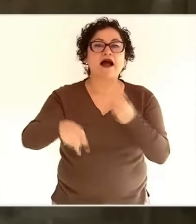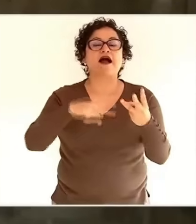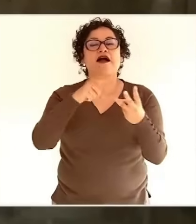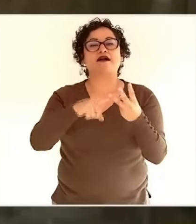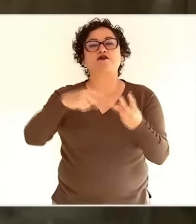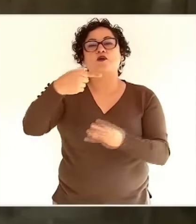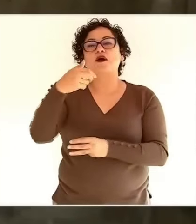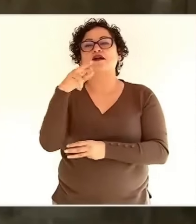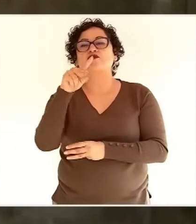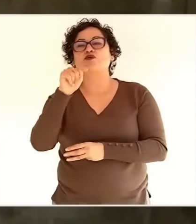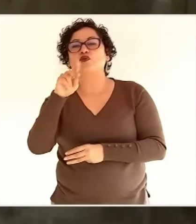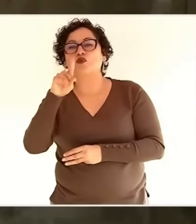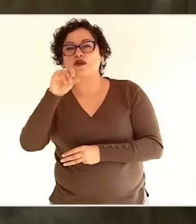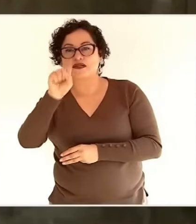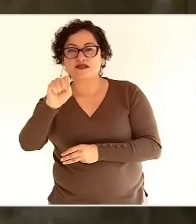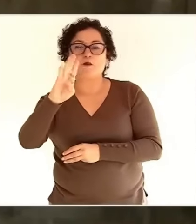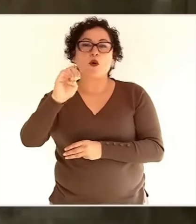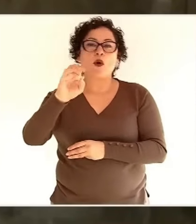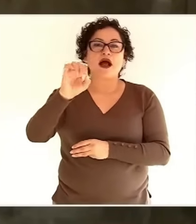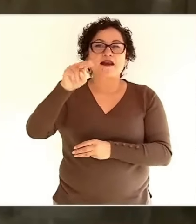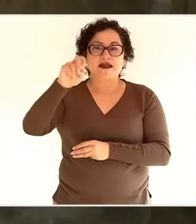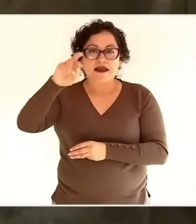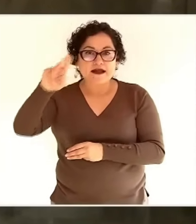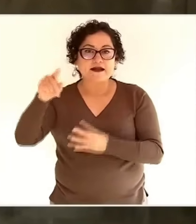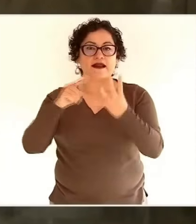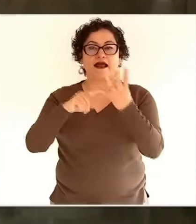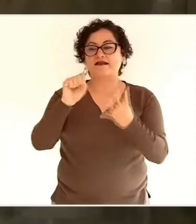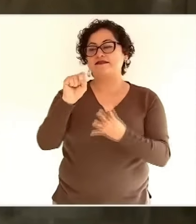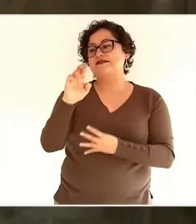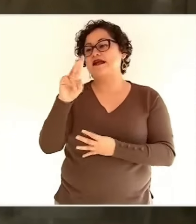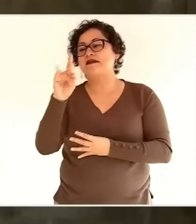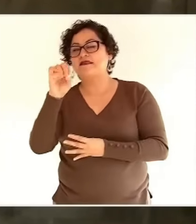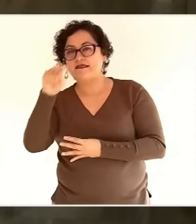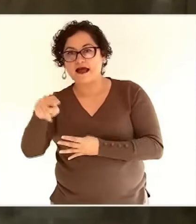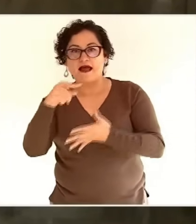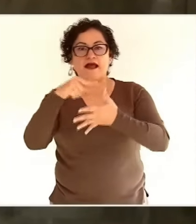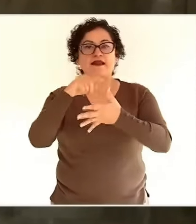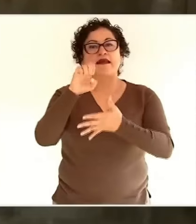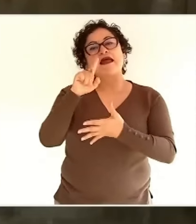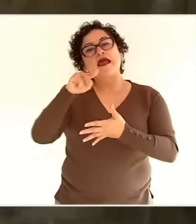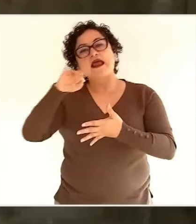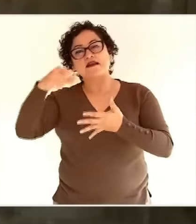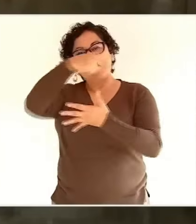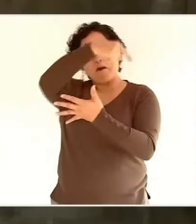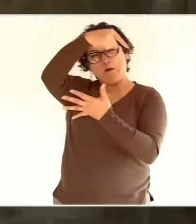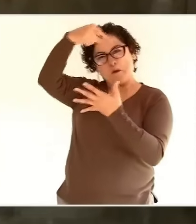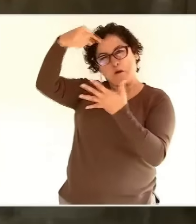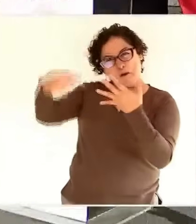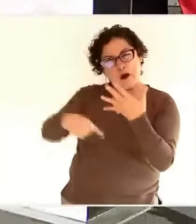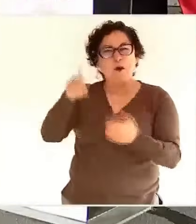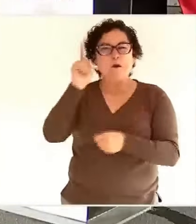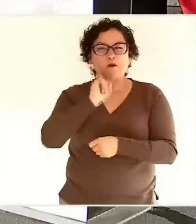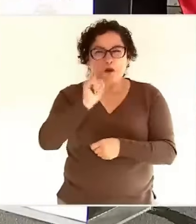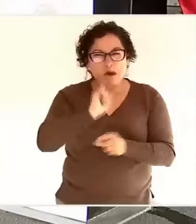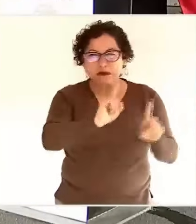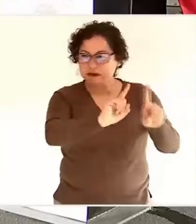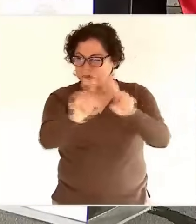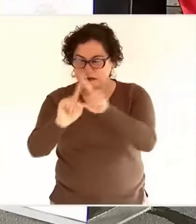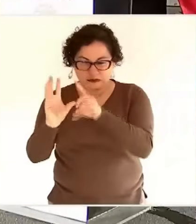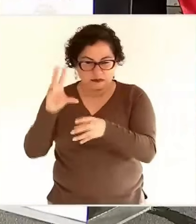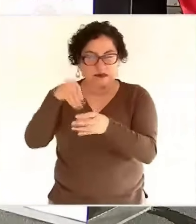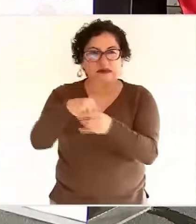Gertrudis Bocanegra, de Carmen Cerdán, de Elvia Carrillo Puerto. Es también el país